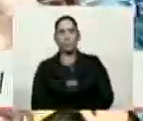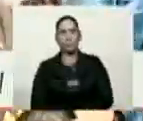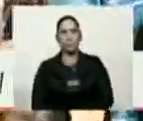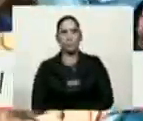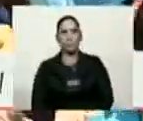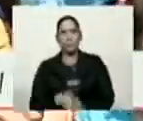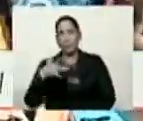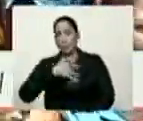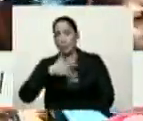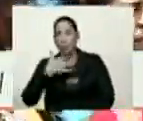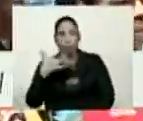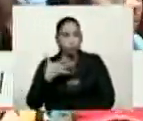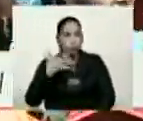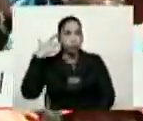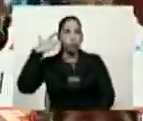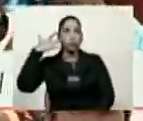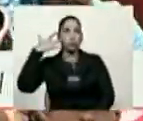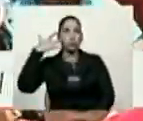Sintámonos orgullosos.